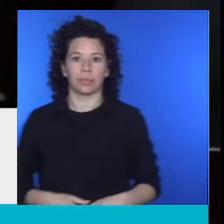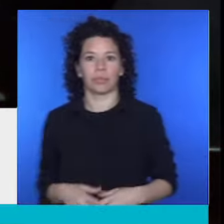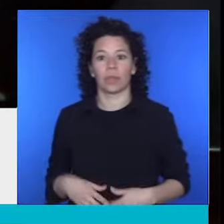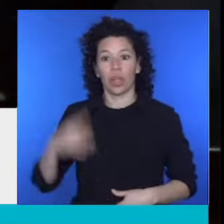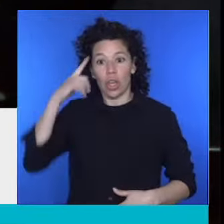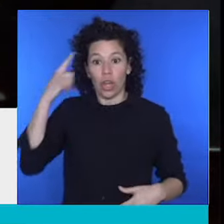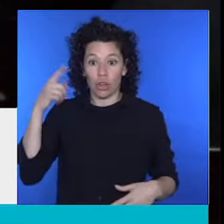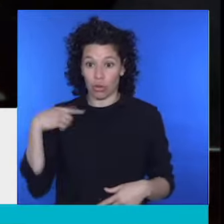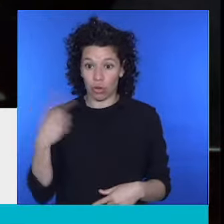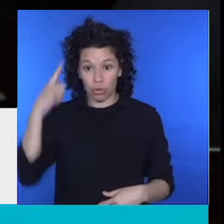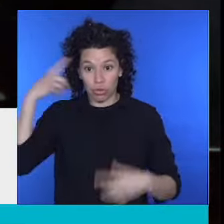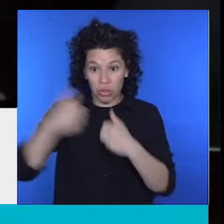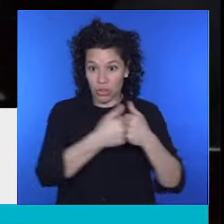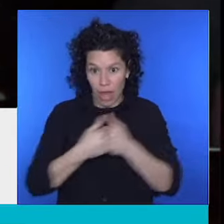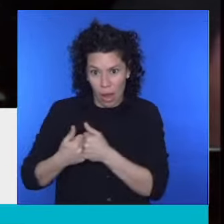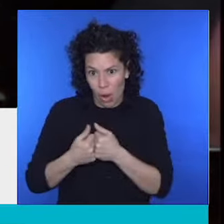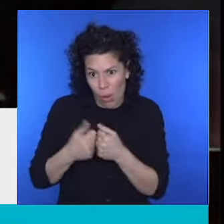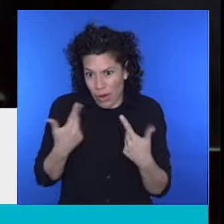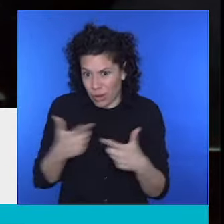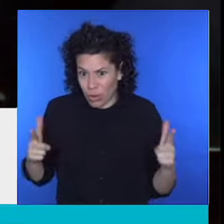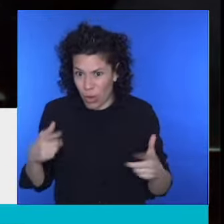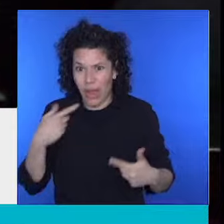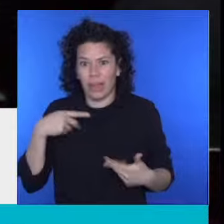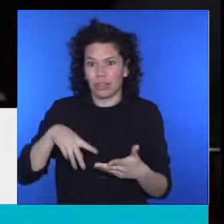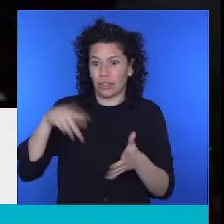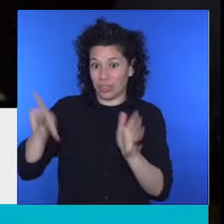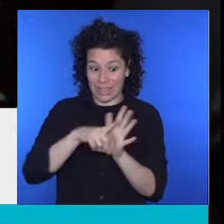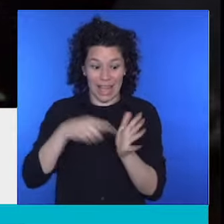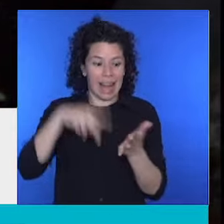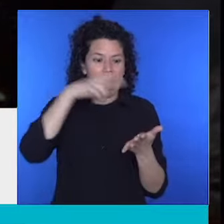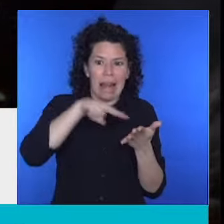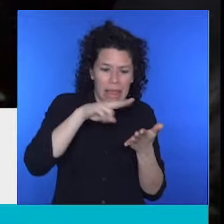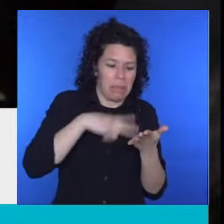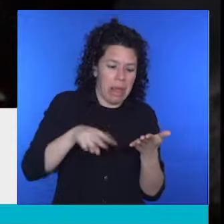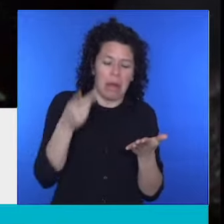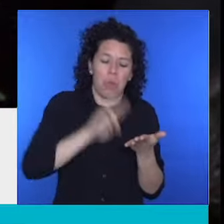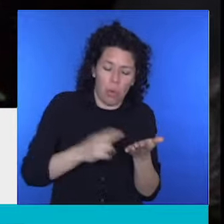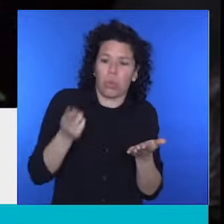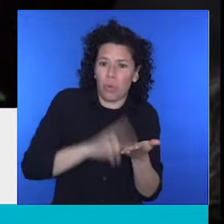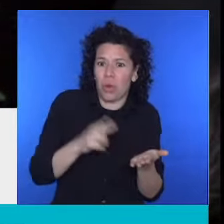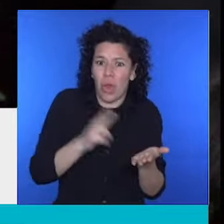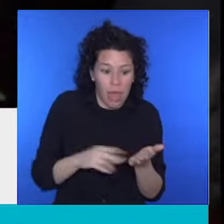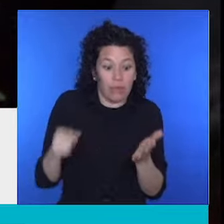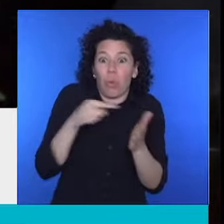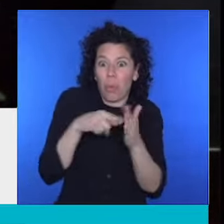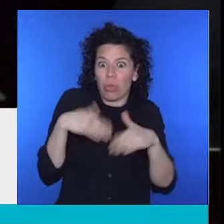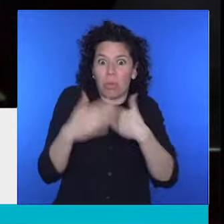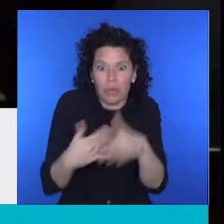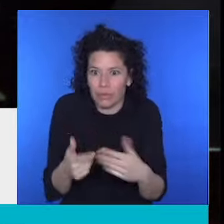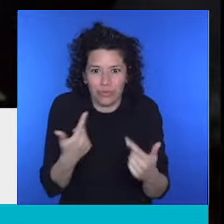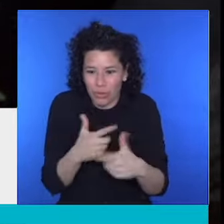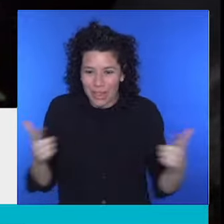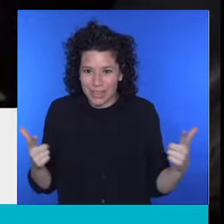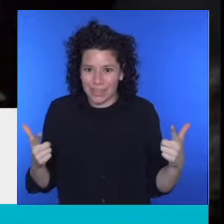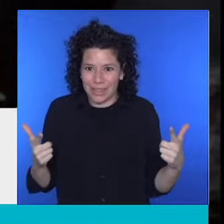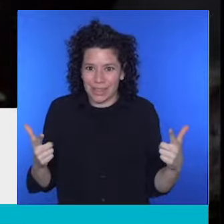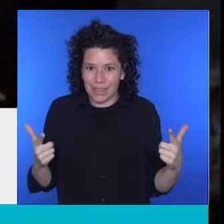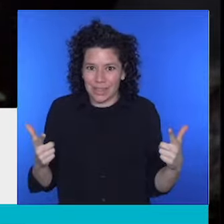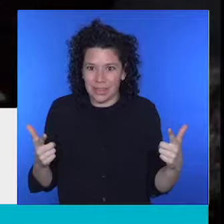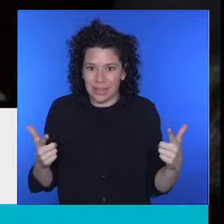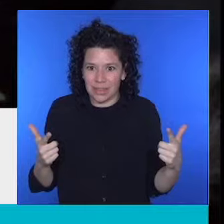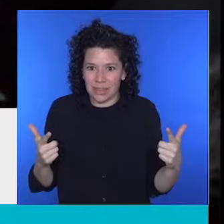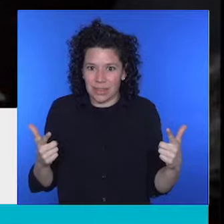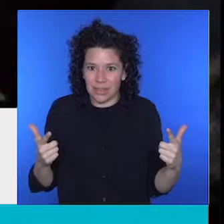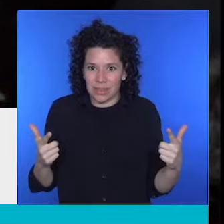no la leímos una dos tres cinco veces y no hay un punto progresivo efectivamente nos